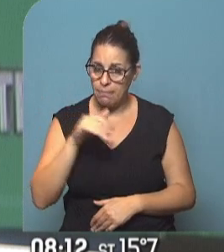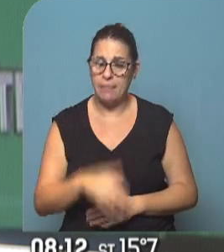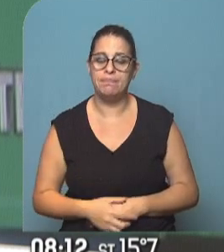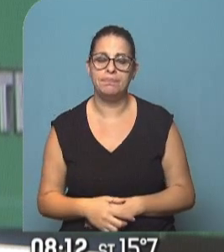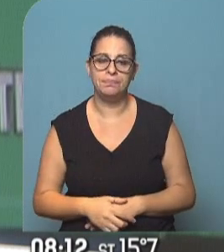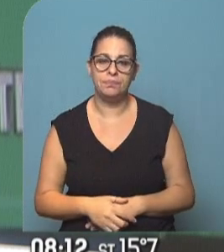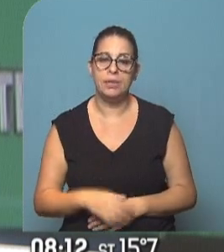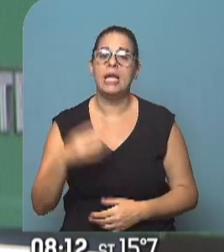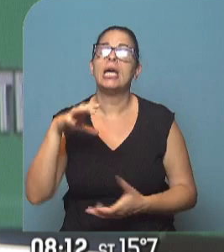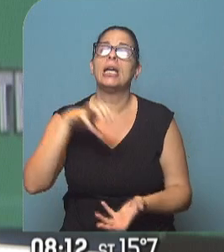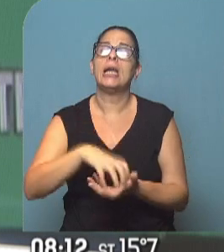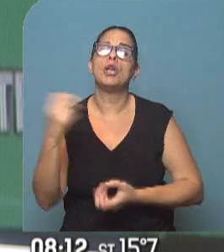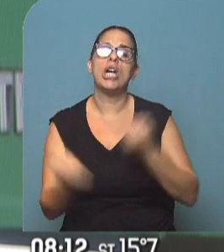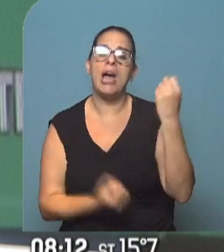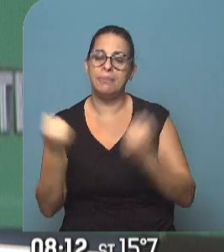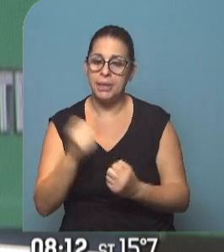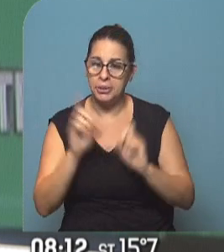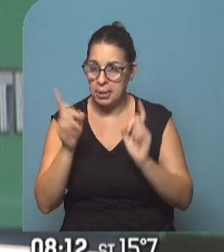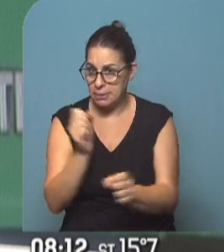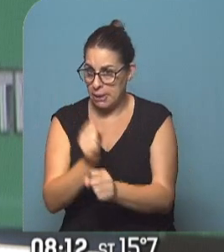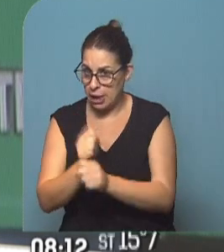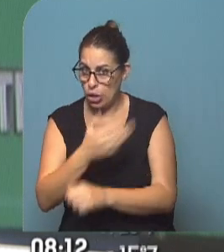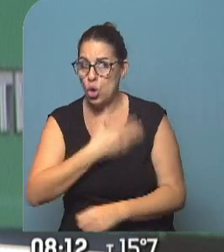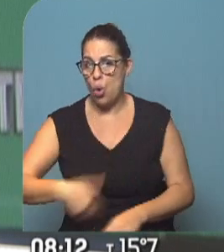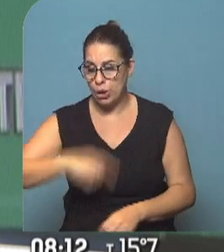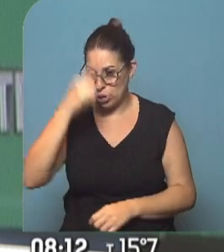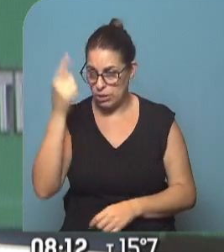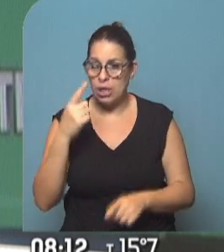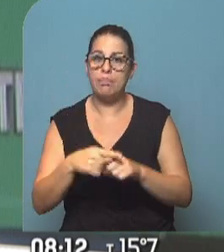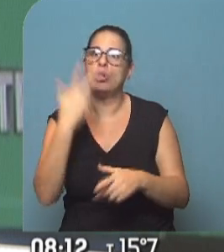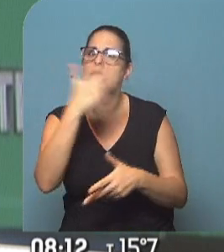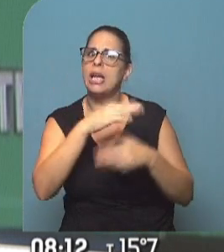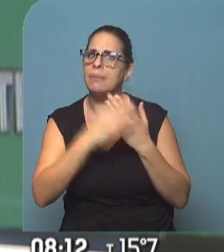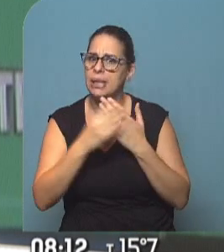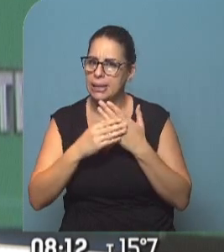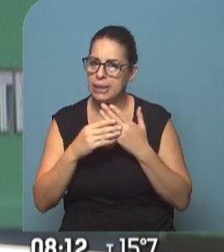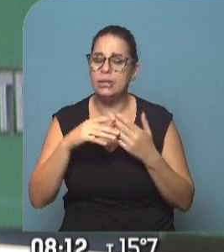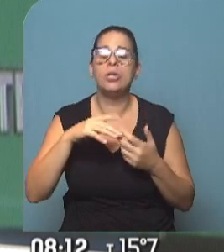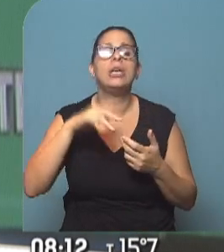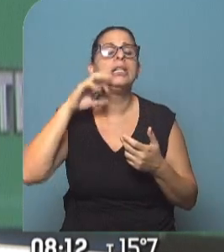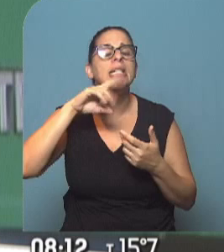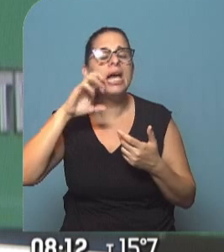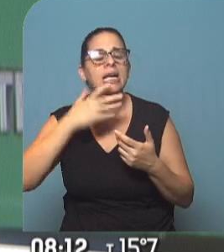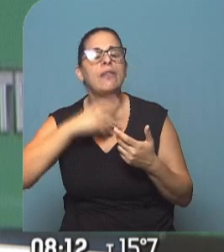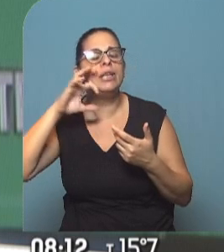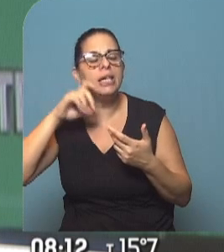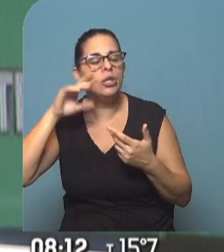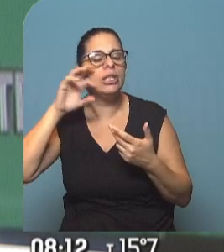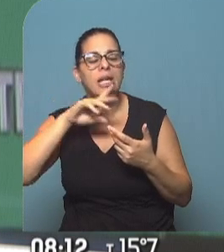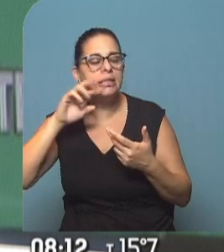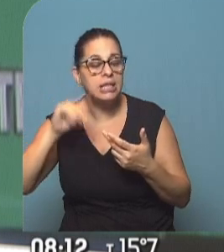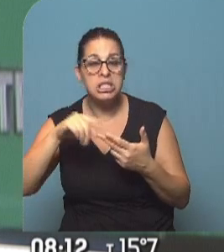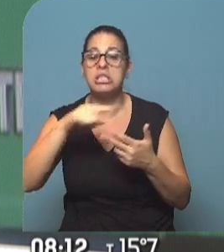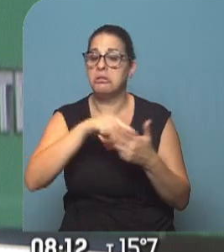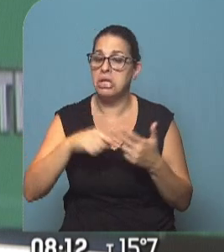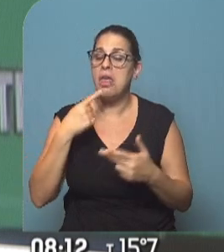los camioneros, por los trabajadores. El gobierno nacional, por intermedio de tres ministros, Triaca, Frigerio y de Dietrich, dijeron no